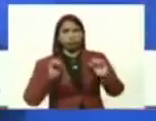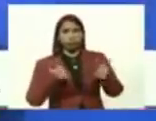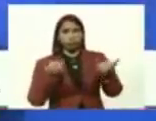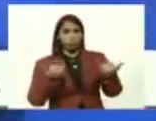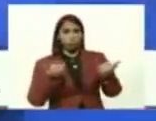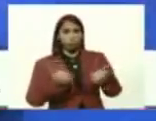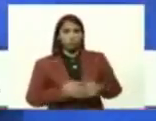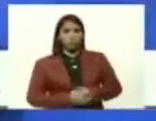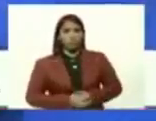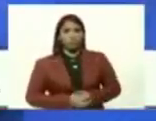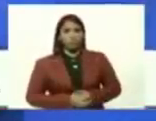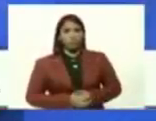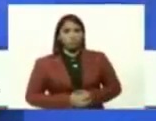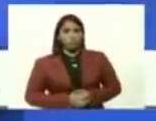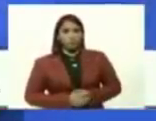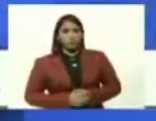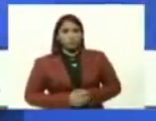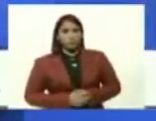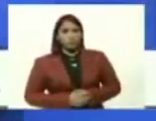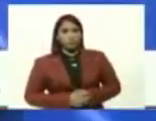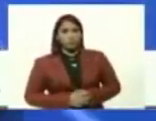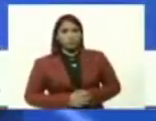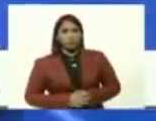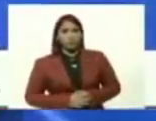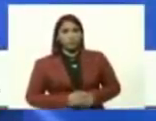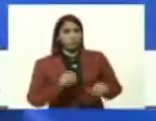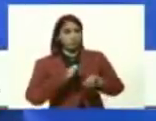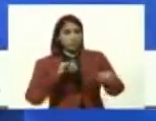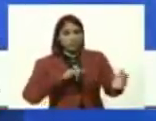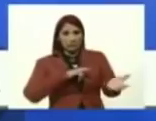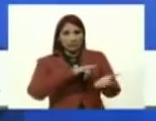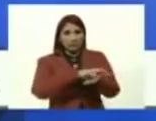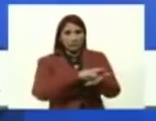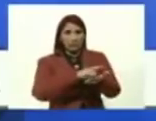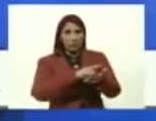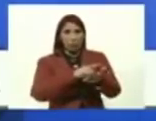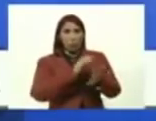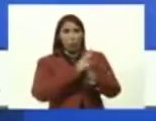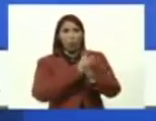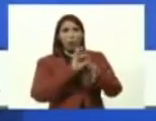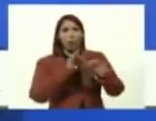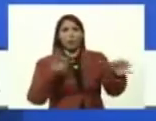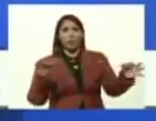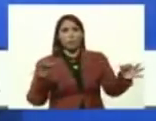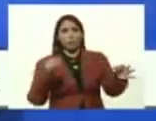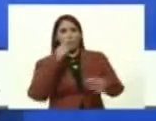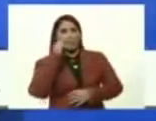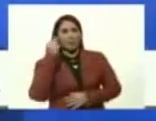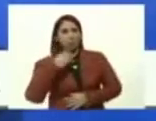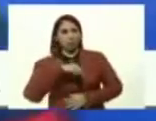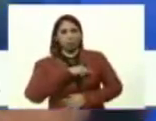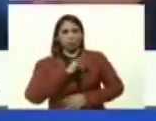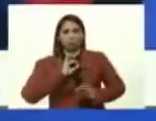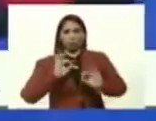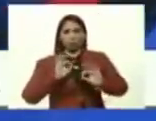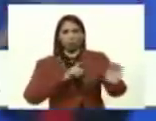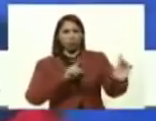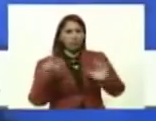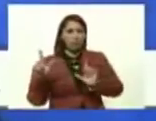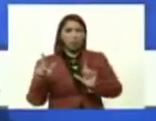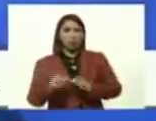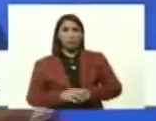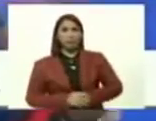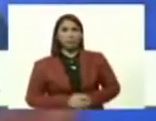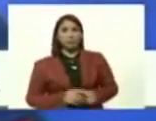ahora para que cuando llegue los Juegos Olímpicos de París estemos preparados y con